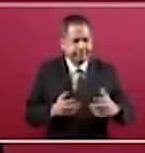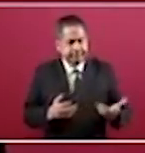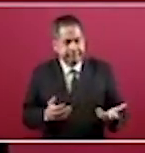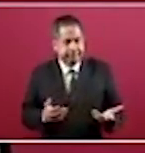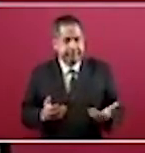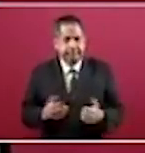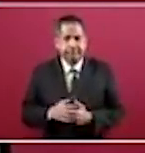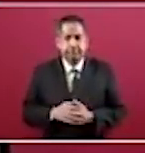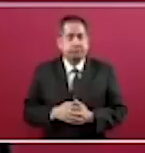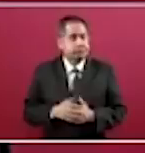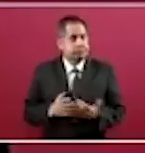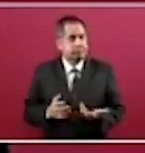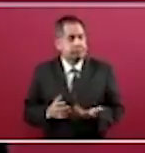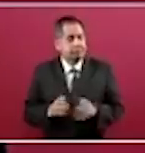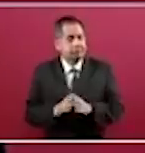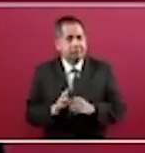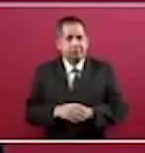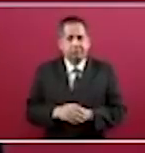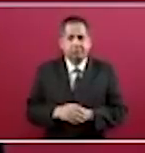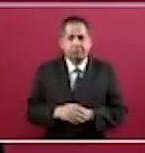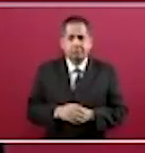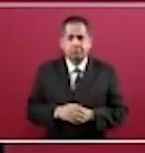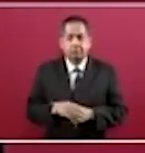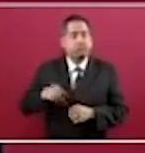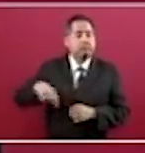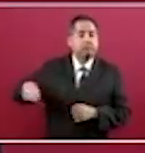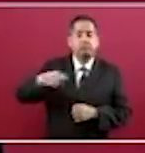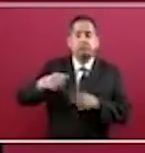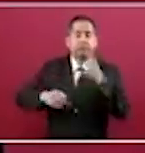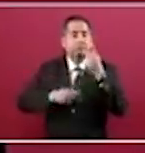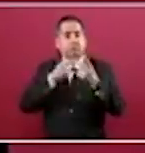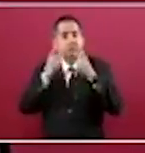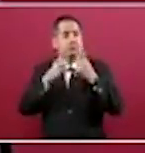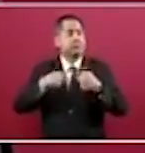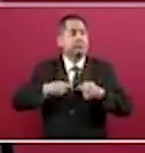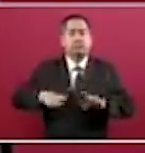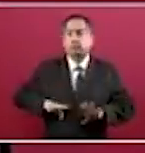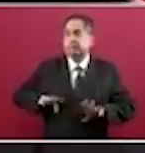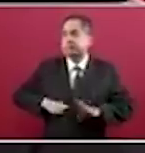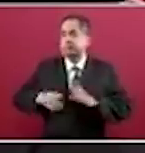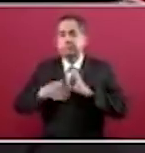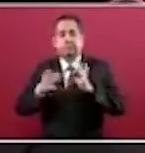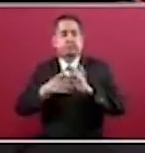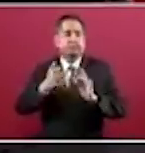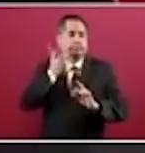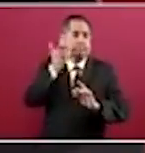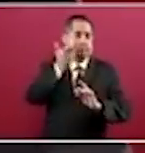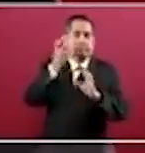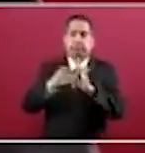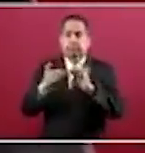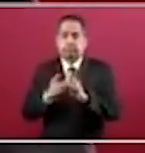Se gritaba como pregonero todo aquello que le convenía al régimen